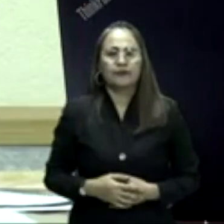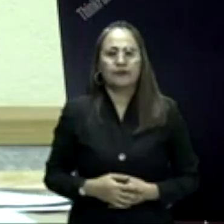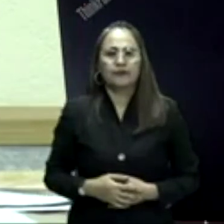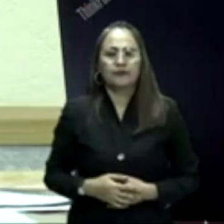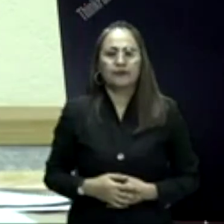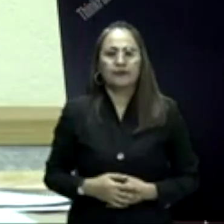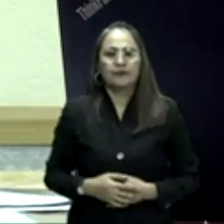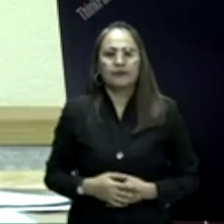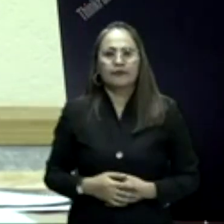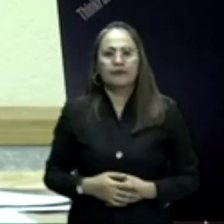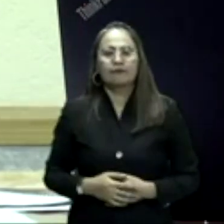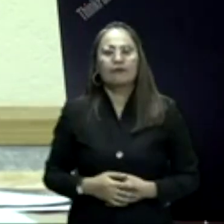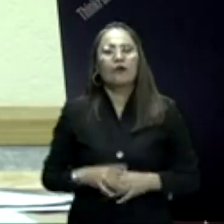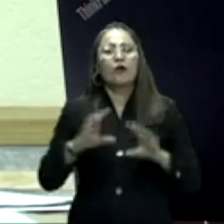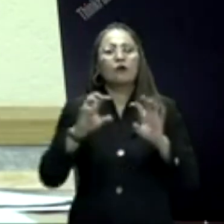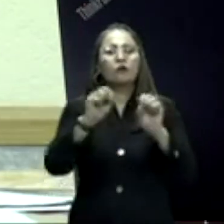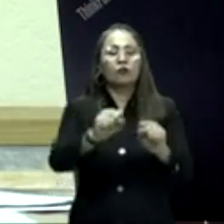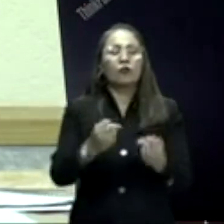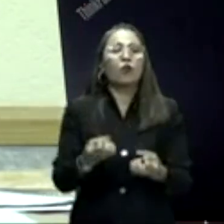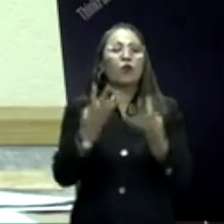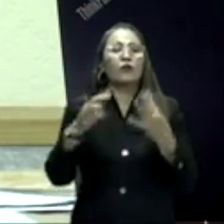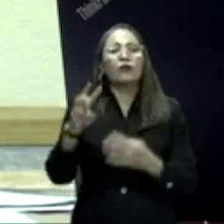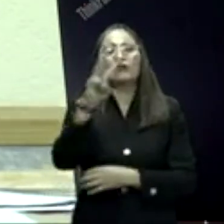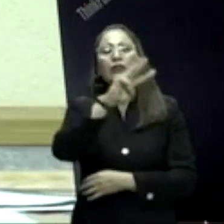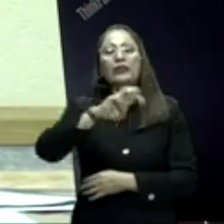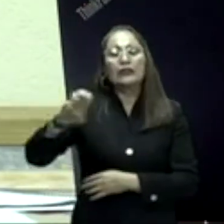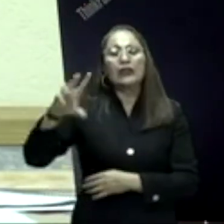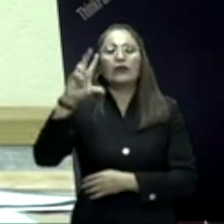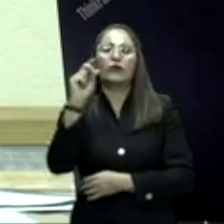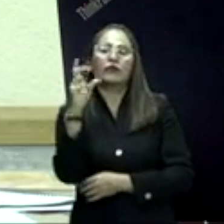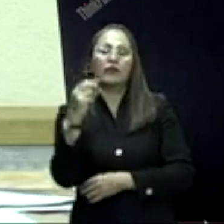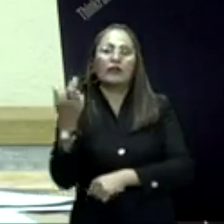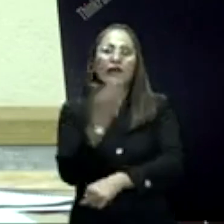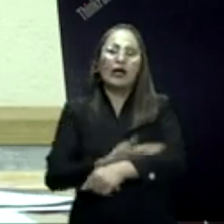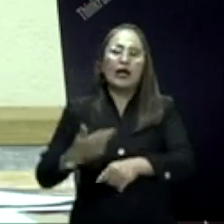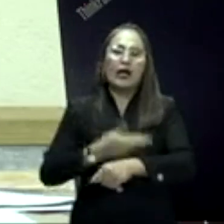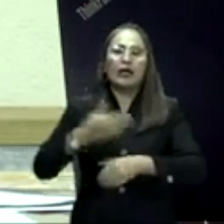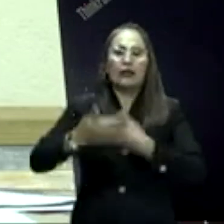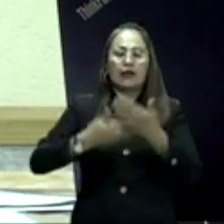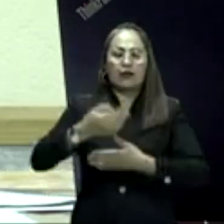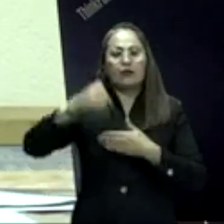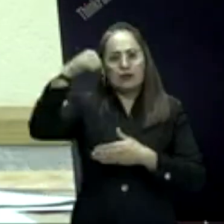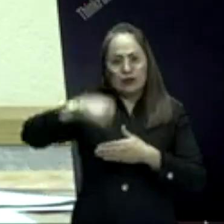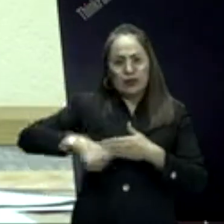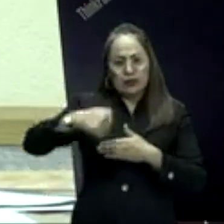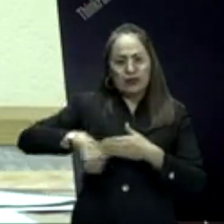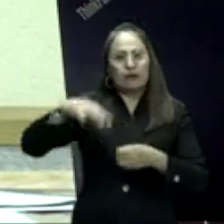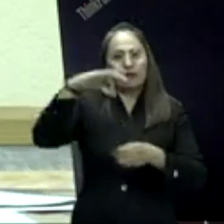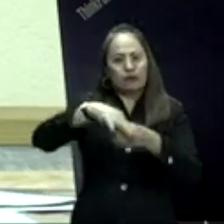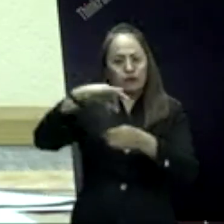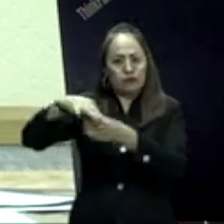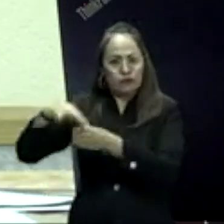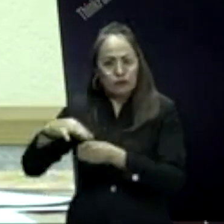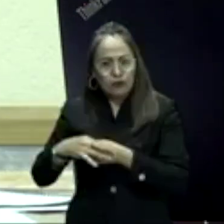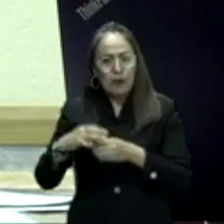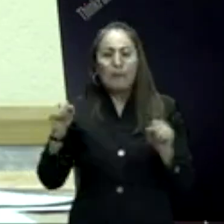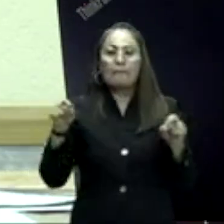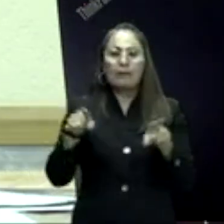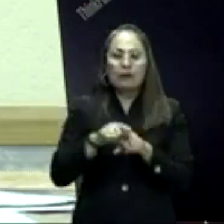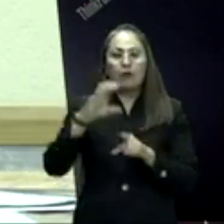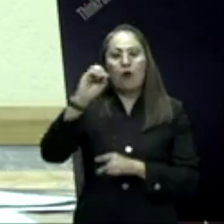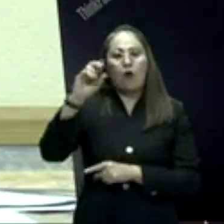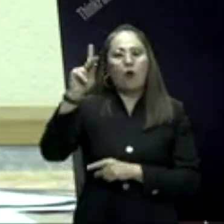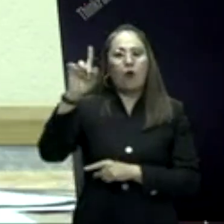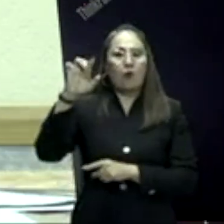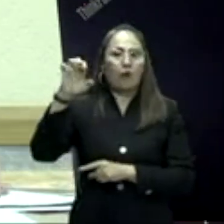llegaremos a 330 procesos organizados por el Instituto Nacional Electoral en coordinación con los OPLES en